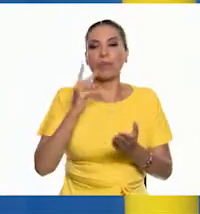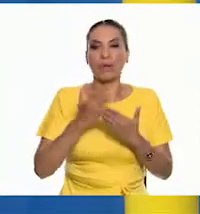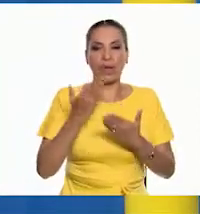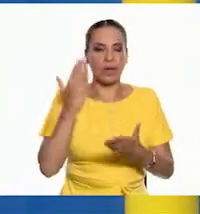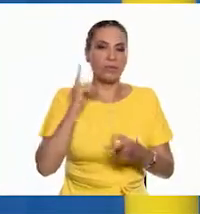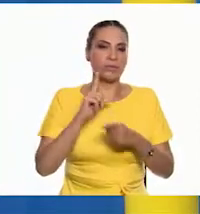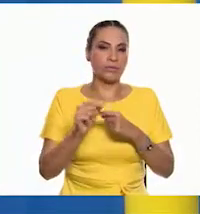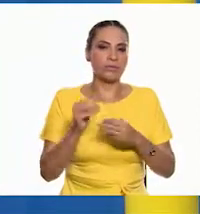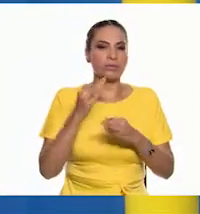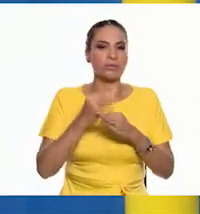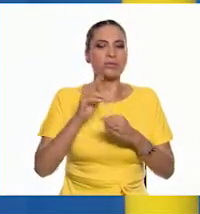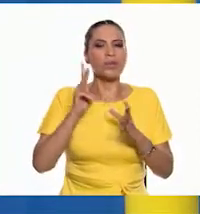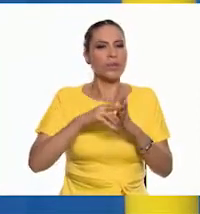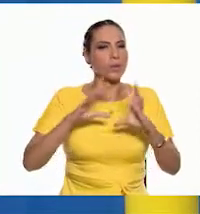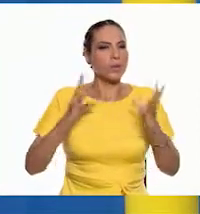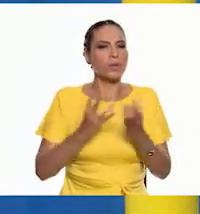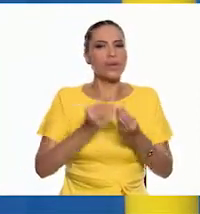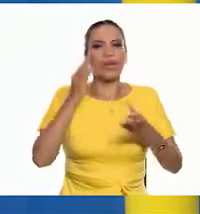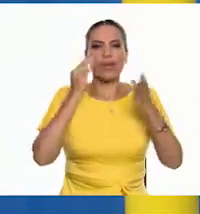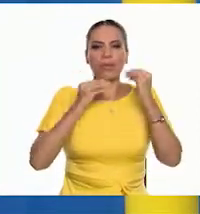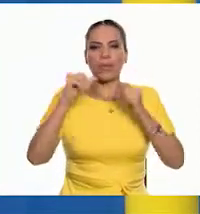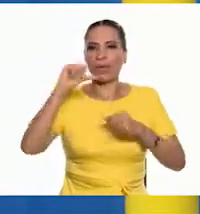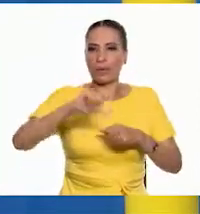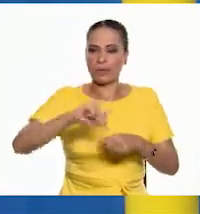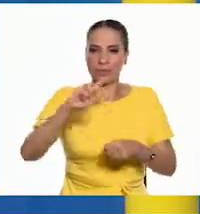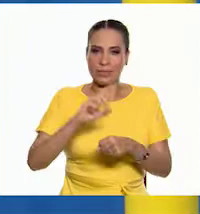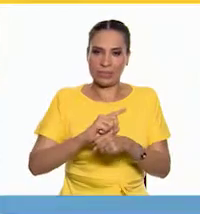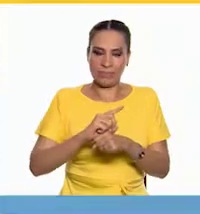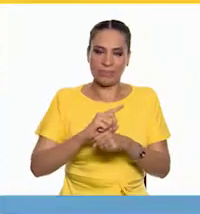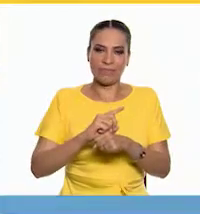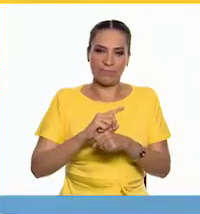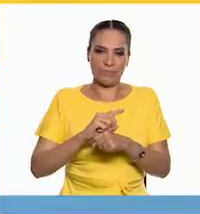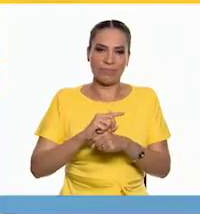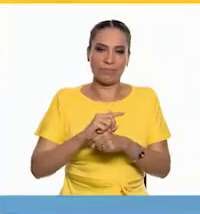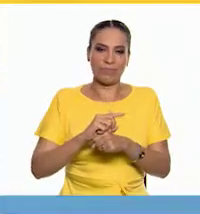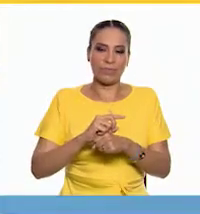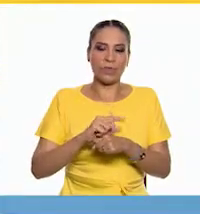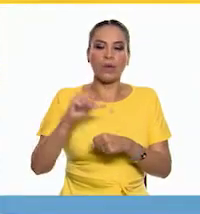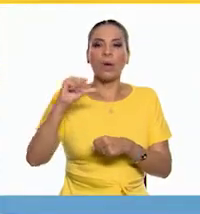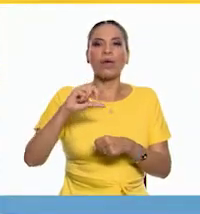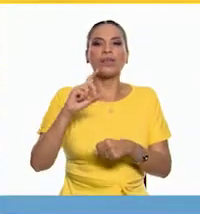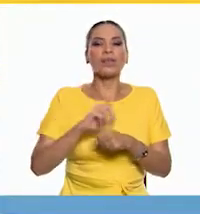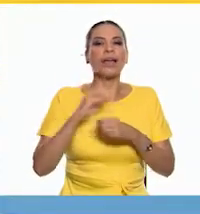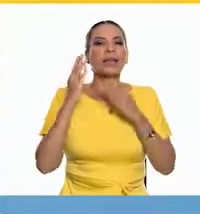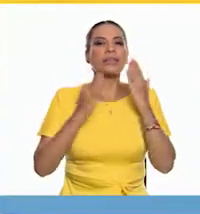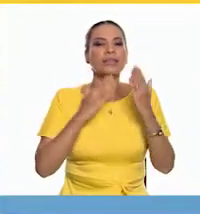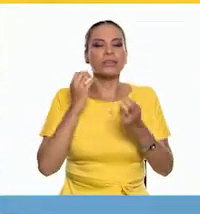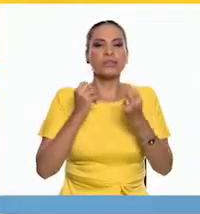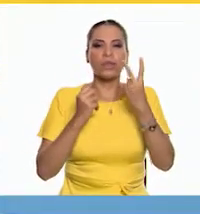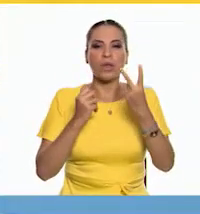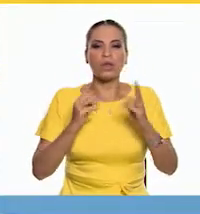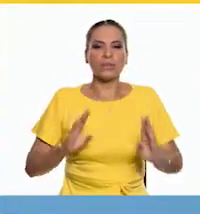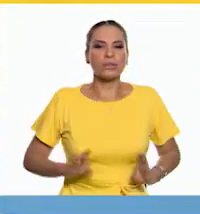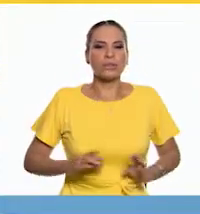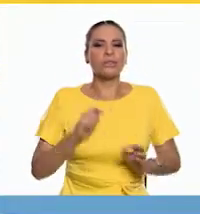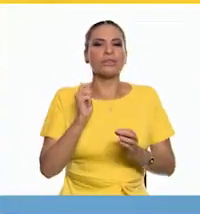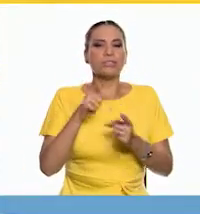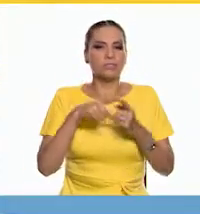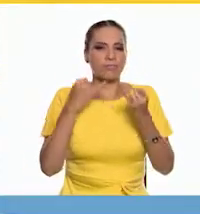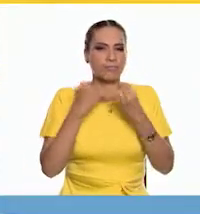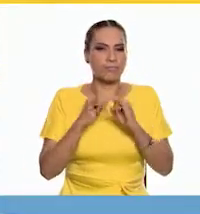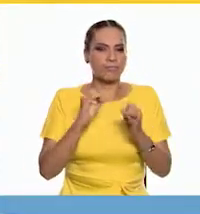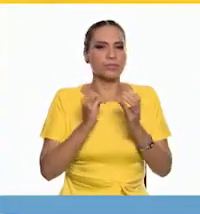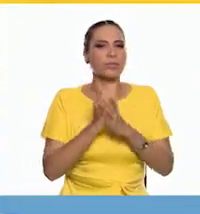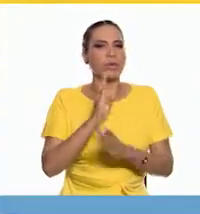antes de irnos, vamos a recapitular lo aprendido el día de hoy. Perfecto. El día de hoy estudiamos dos causas de la independencia de